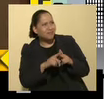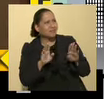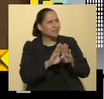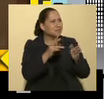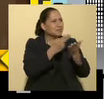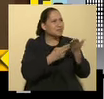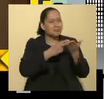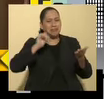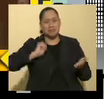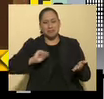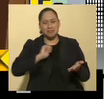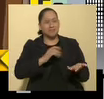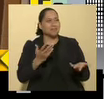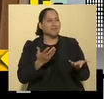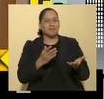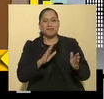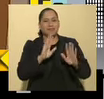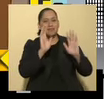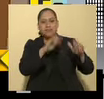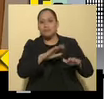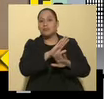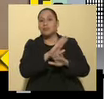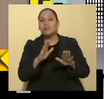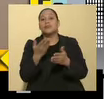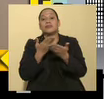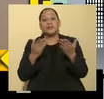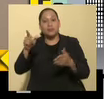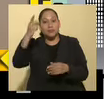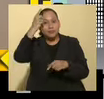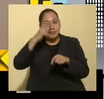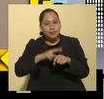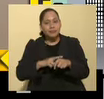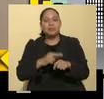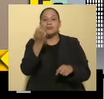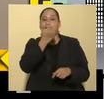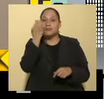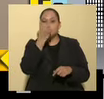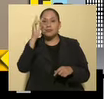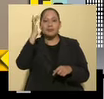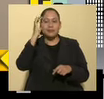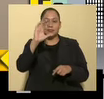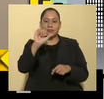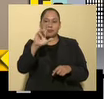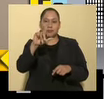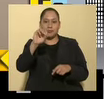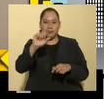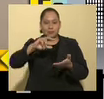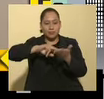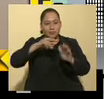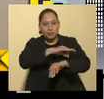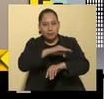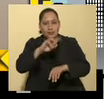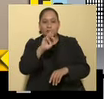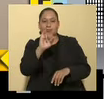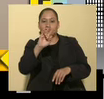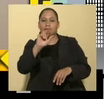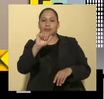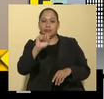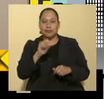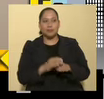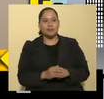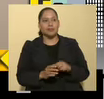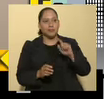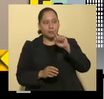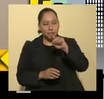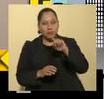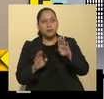dibujo. Sale precisamente la dirección de la Academia de San Carlos, el arquitecto Rivas Mercado, que fue el que realizó el proyecto